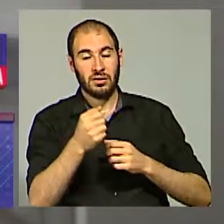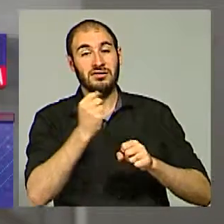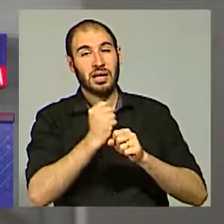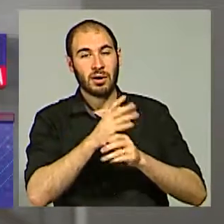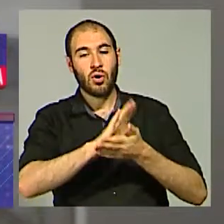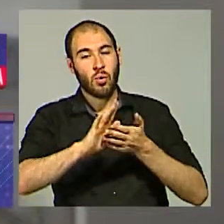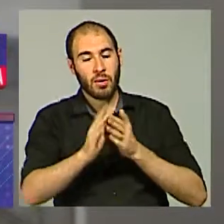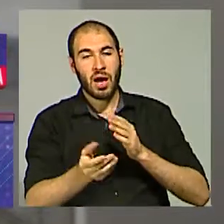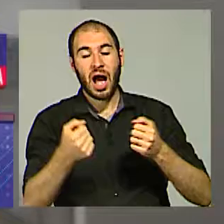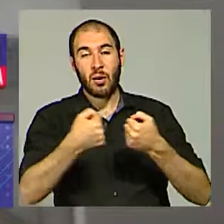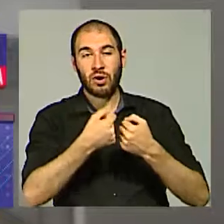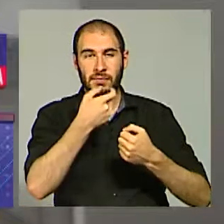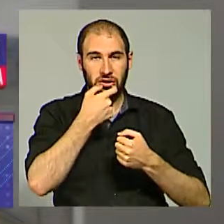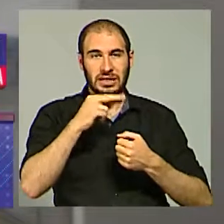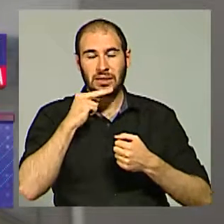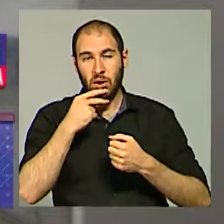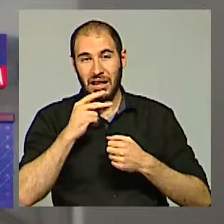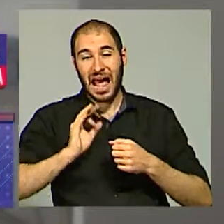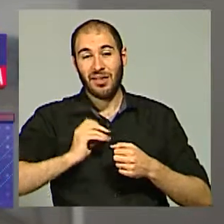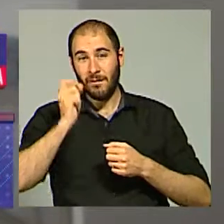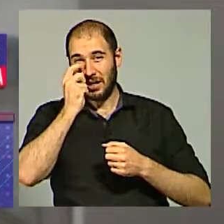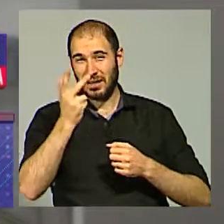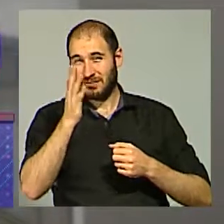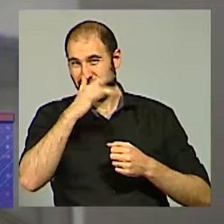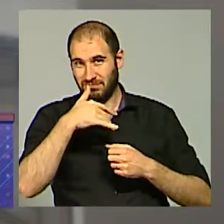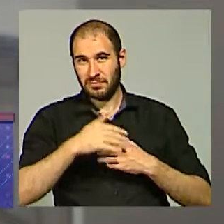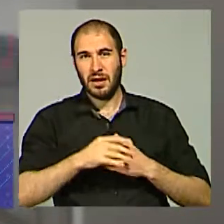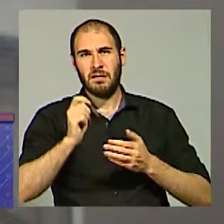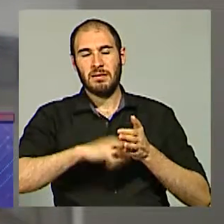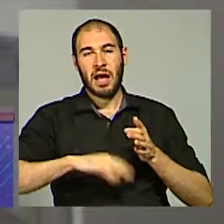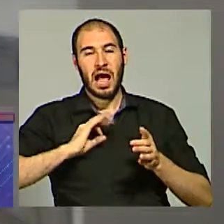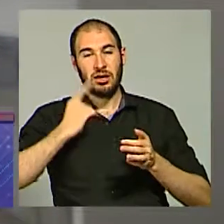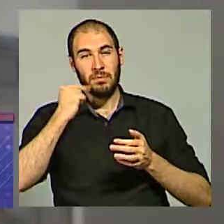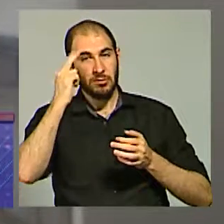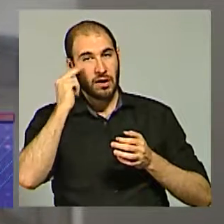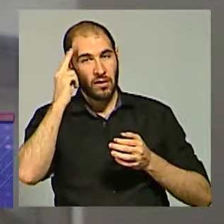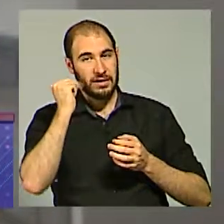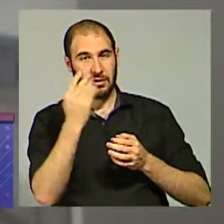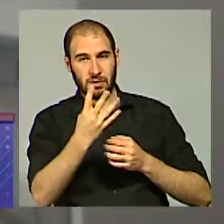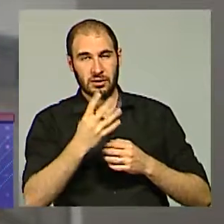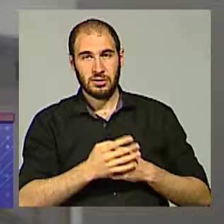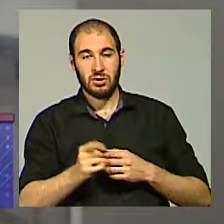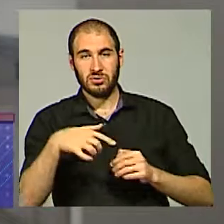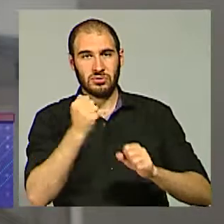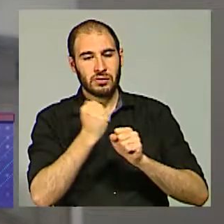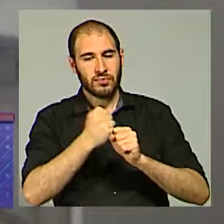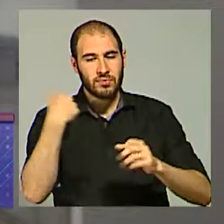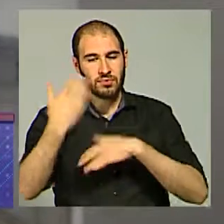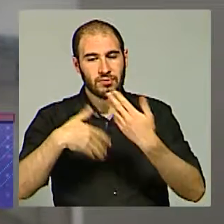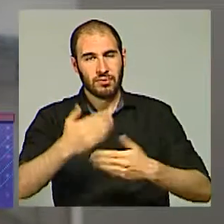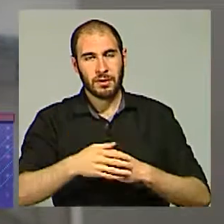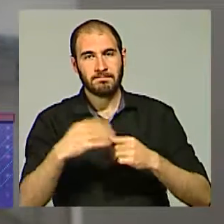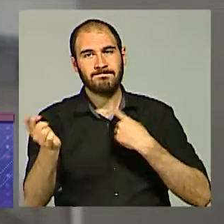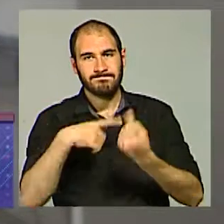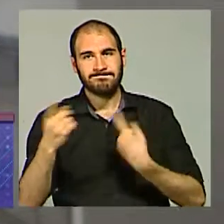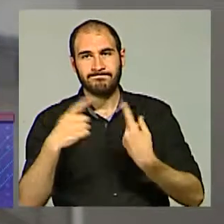actualizar el acuerdo método de san juan que tiene más de 22 años de antigüedad así se firmó el año 94 trabajamos bastante tuvimos muchas